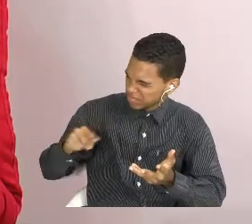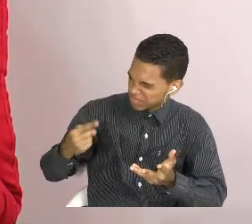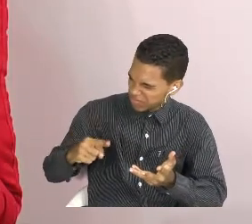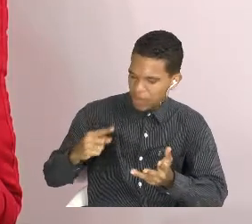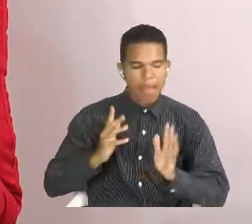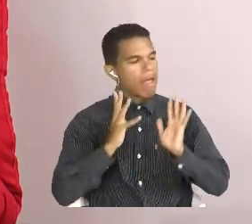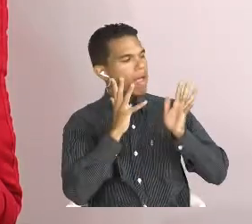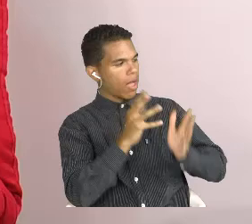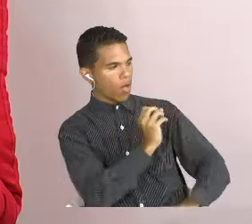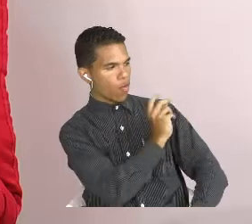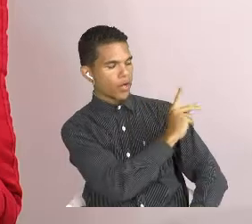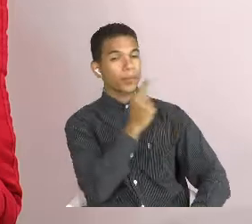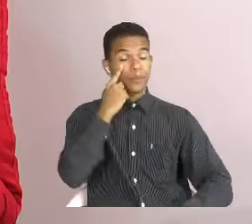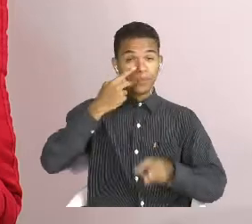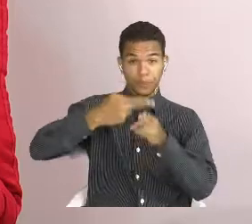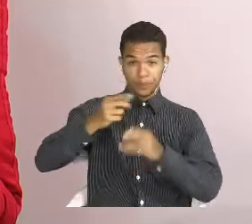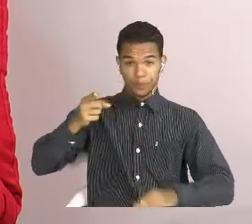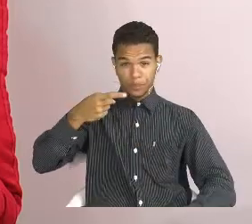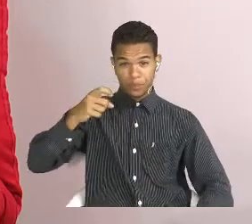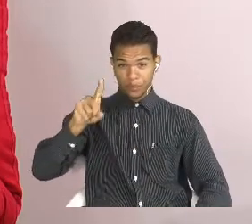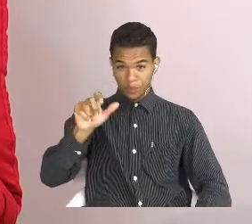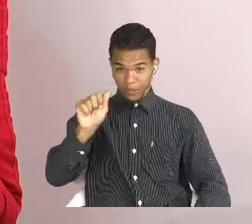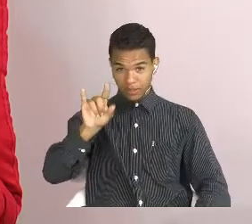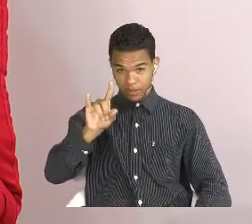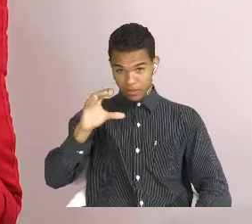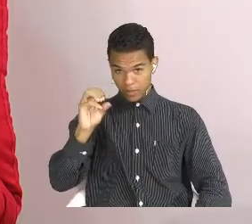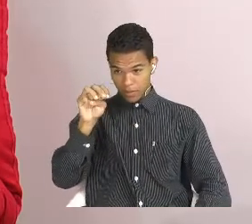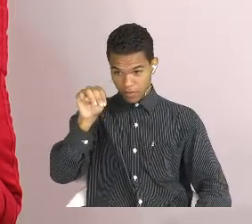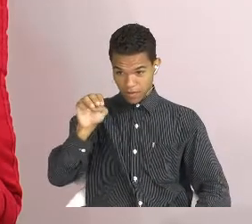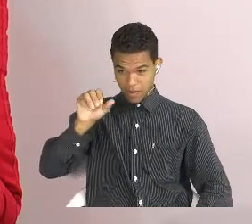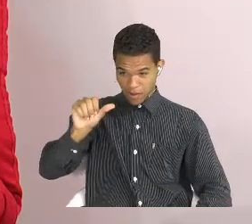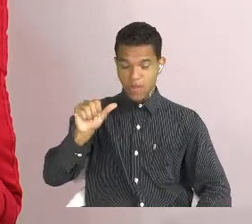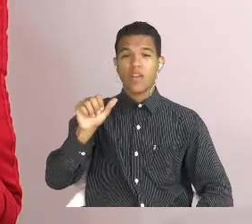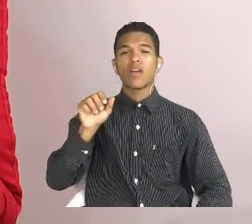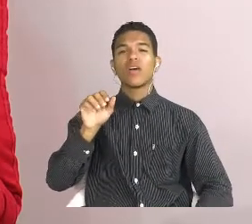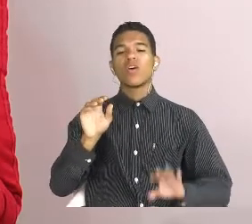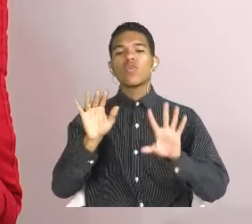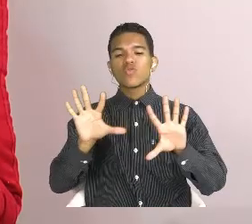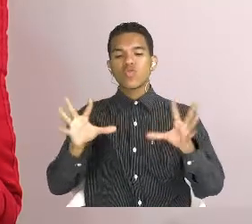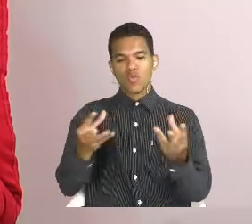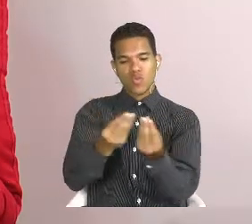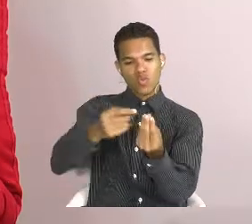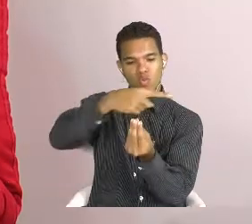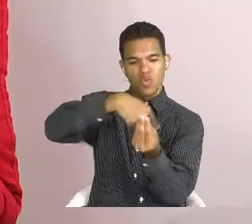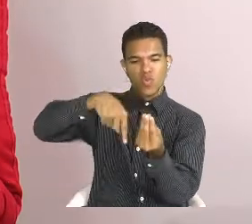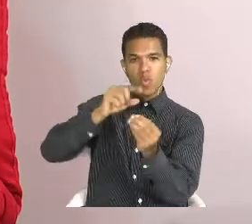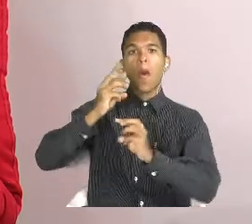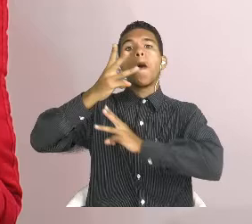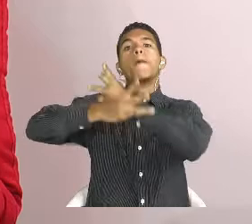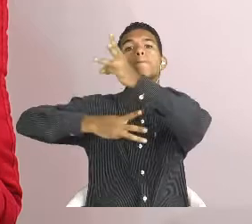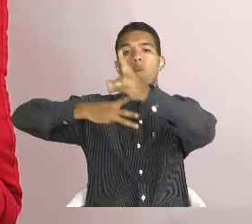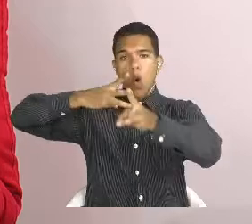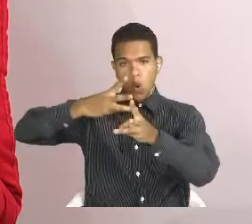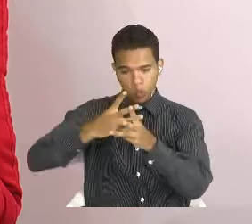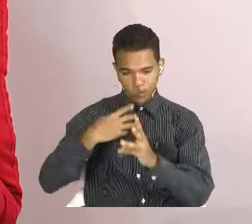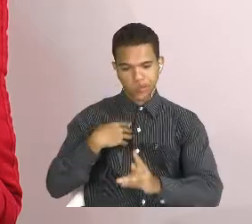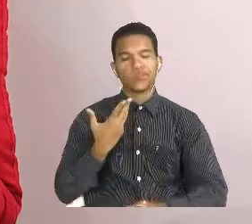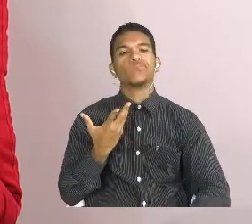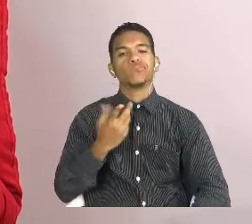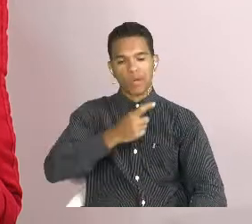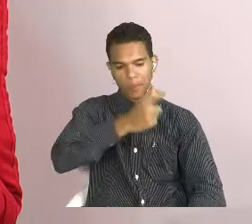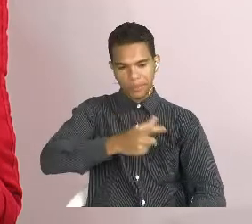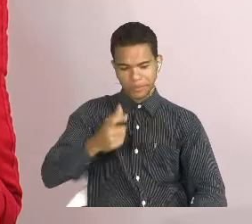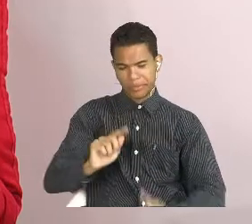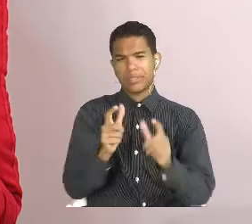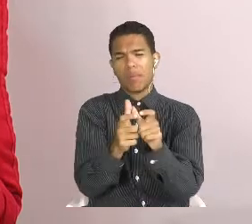glaucoma. Glaucoma es una enfermedad que afecta a una población bastante importante del mundo. Obviamente Barranca Bermeja no sale